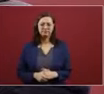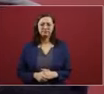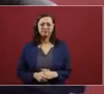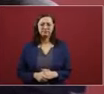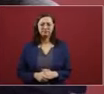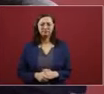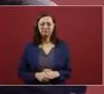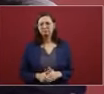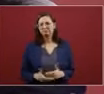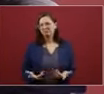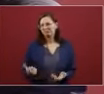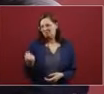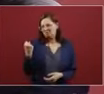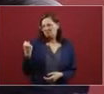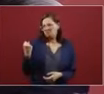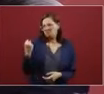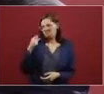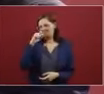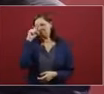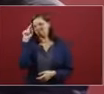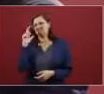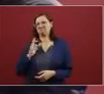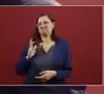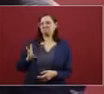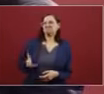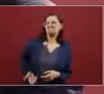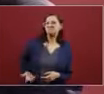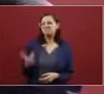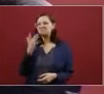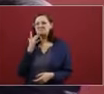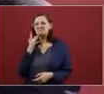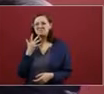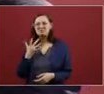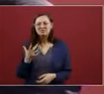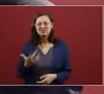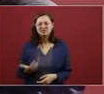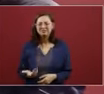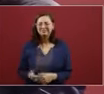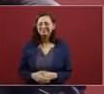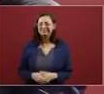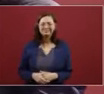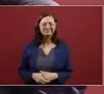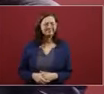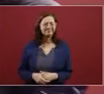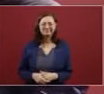El poder no es prepotencia, no es fantochería,